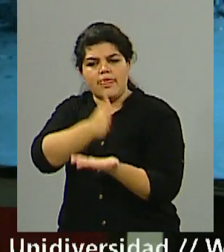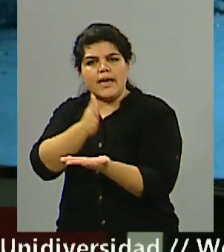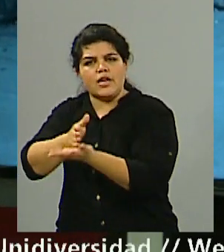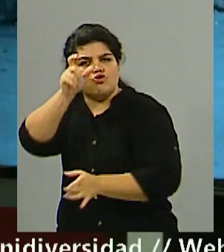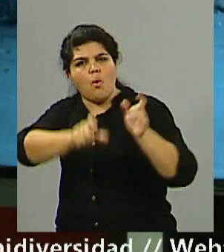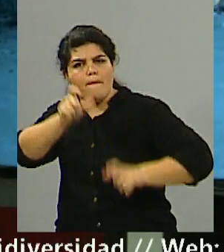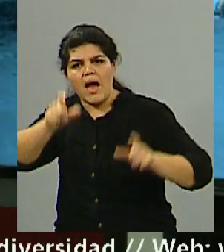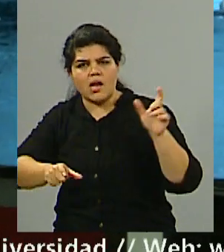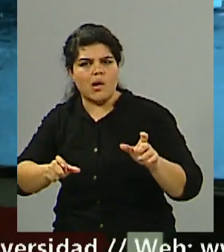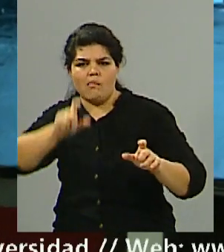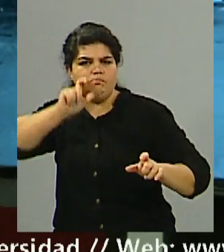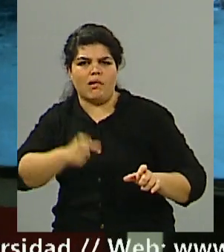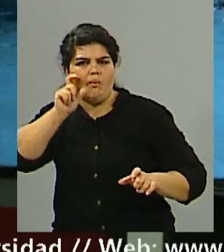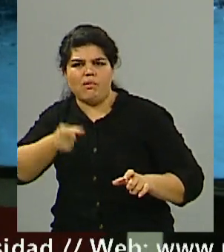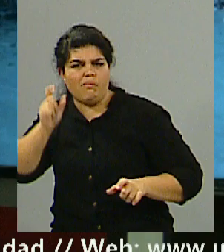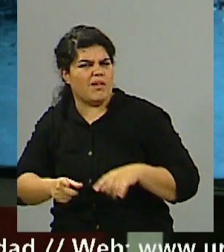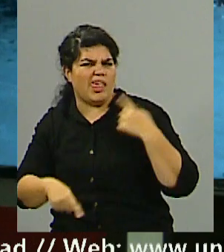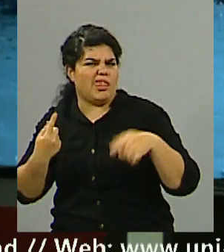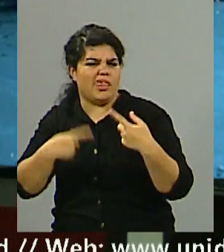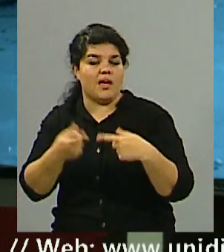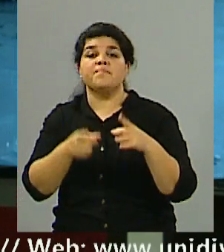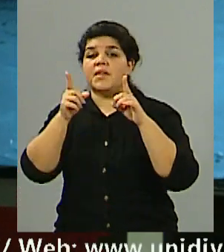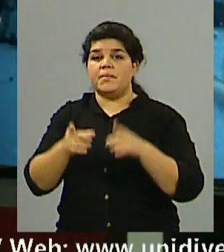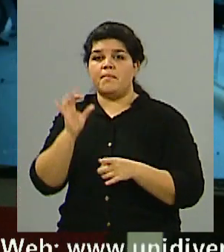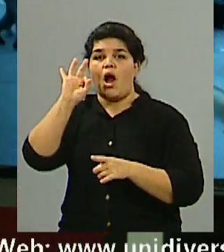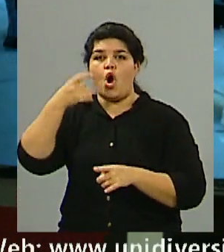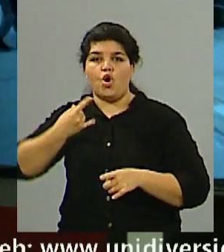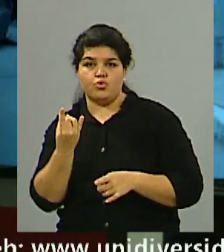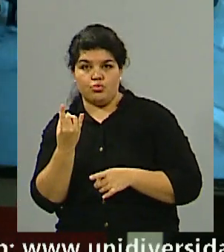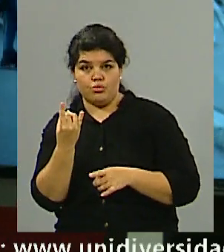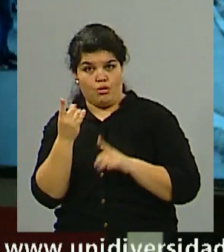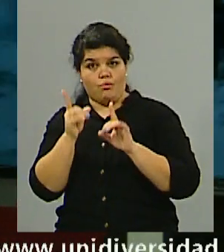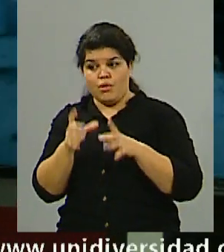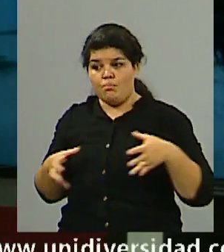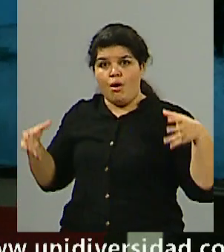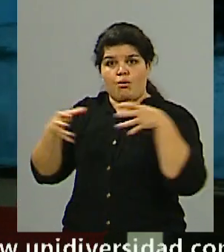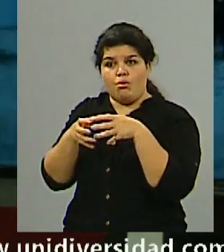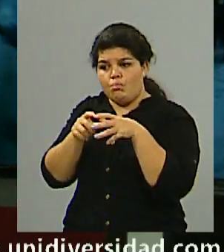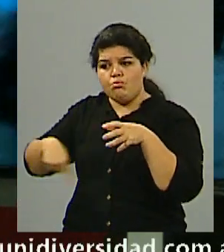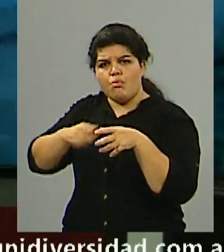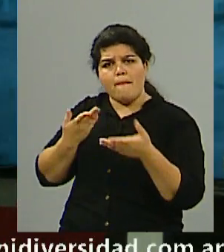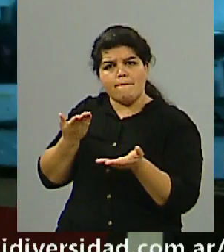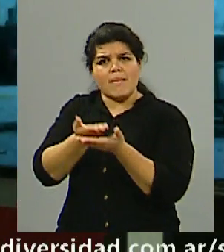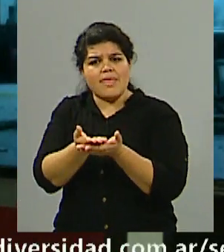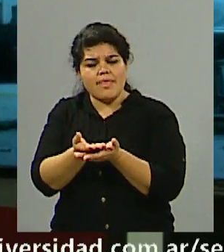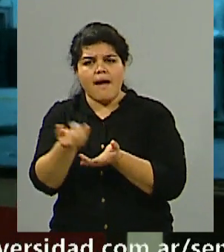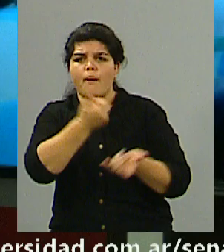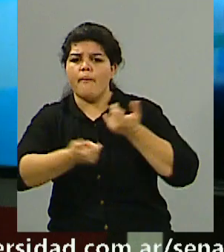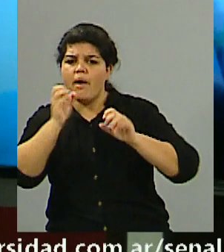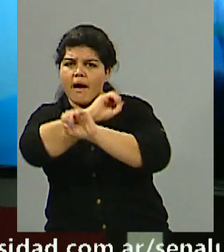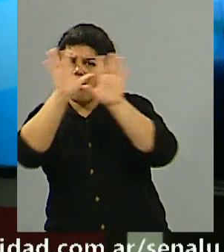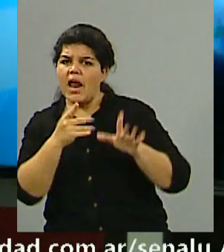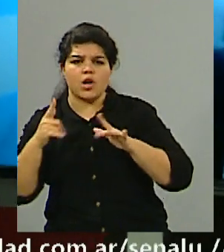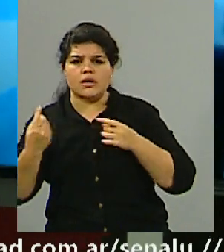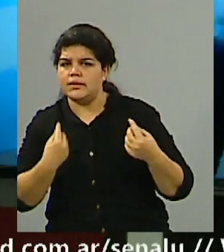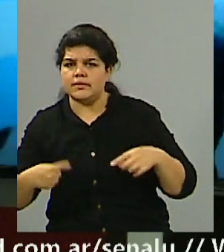humanos. Y repaso algo, porque la ONU también está pidiendo justamente que se aclare la situación. Y el presidente Alberto Fernández hace